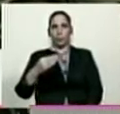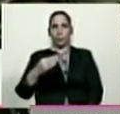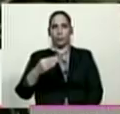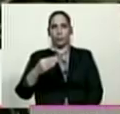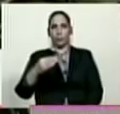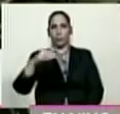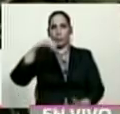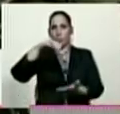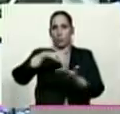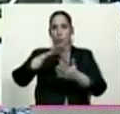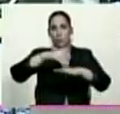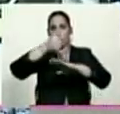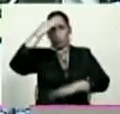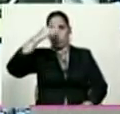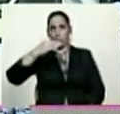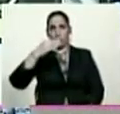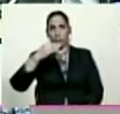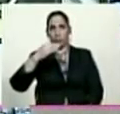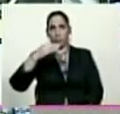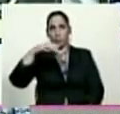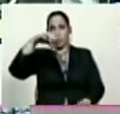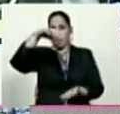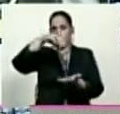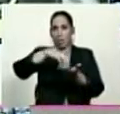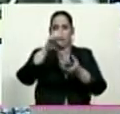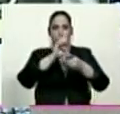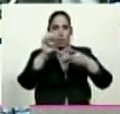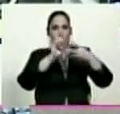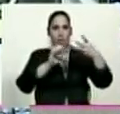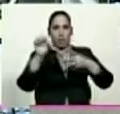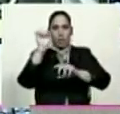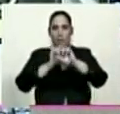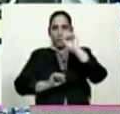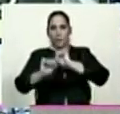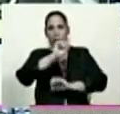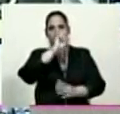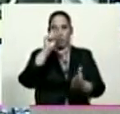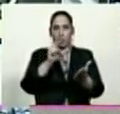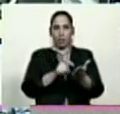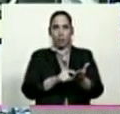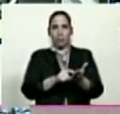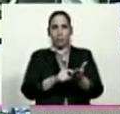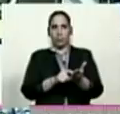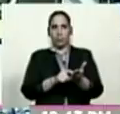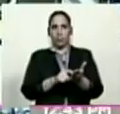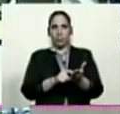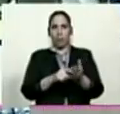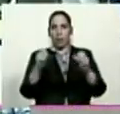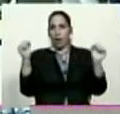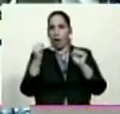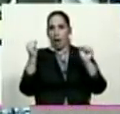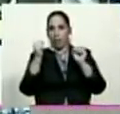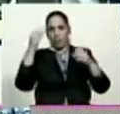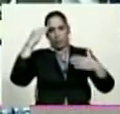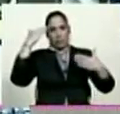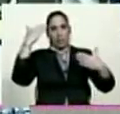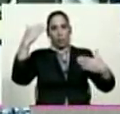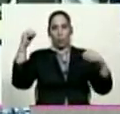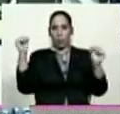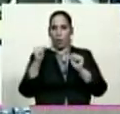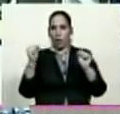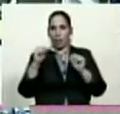Martínez, comandante de la Región Estratégica de Defensa Integral Los Andes. Un saludo a los Andes